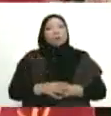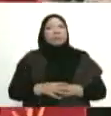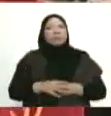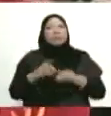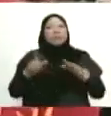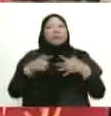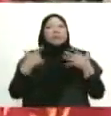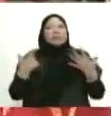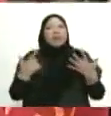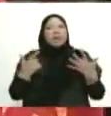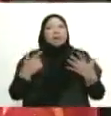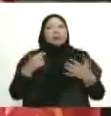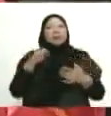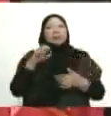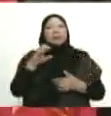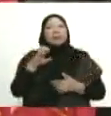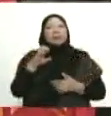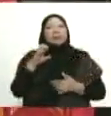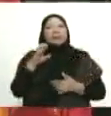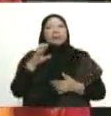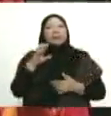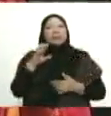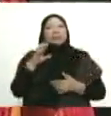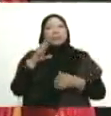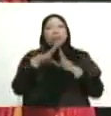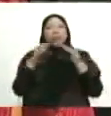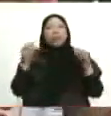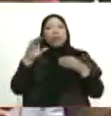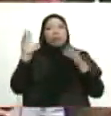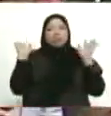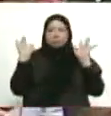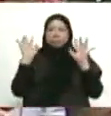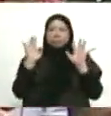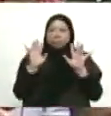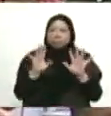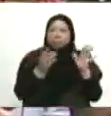Eje 1, 2, 3, 4, 5, 6, que vengan para acá.